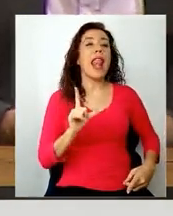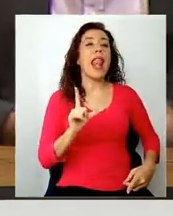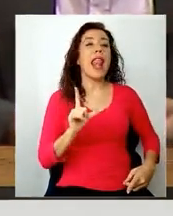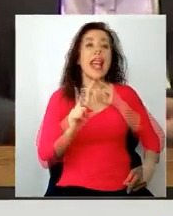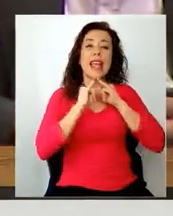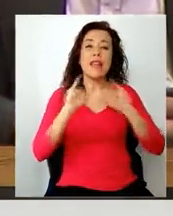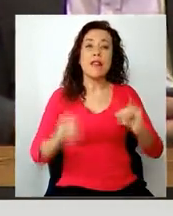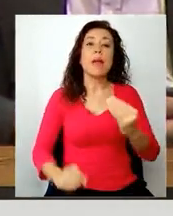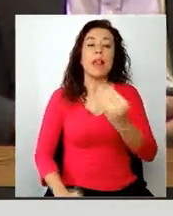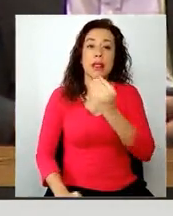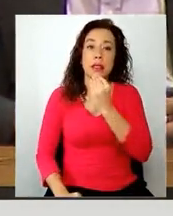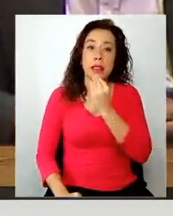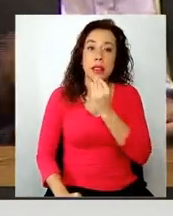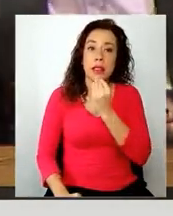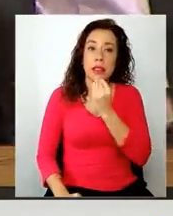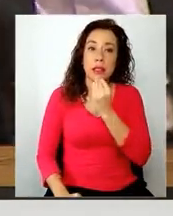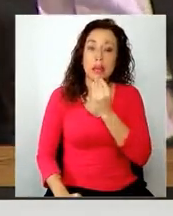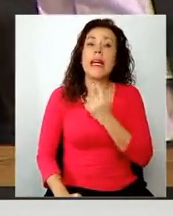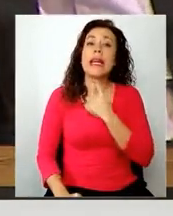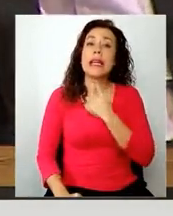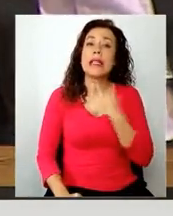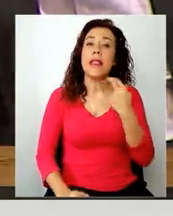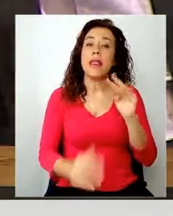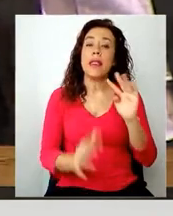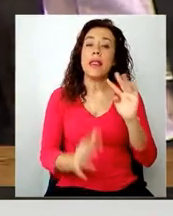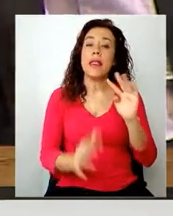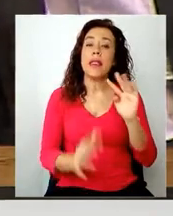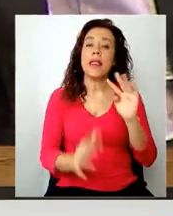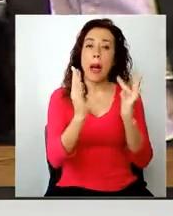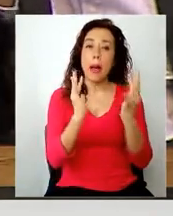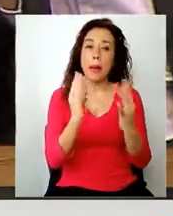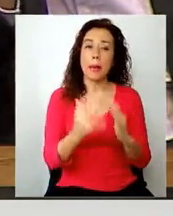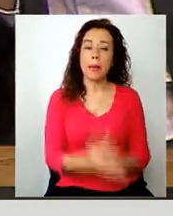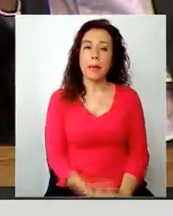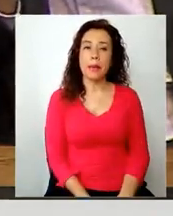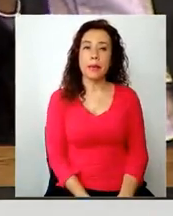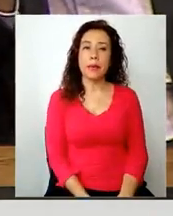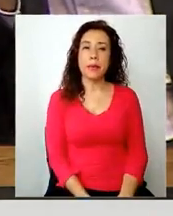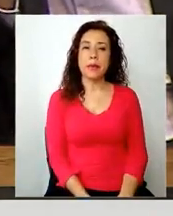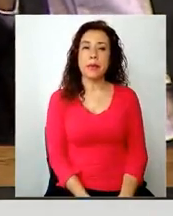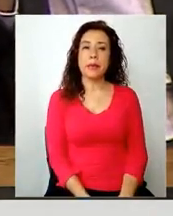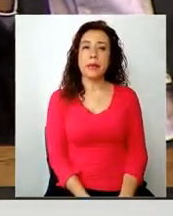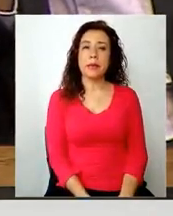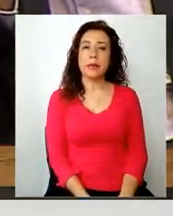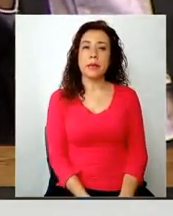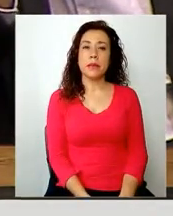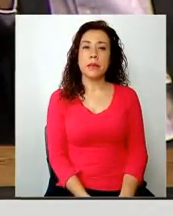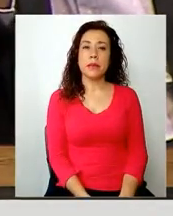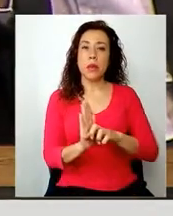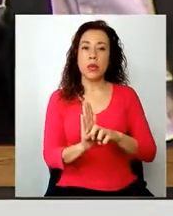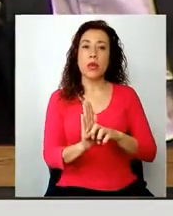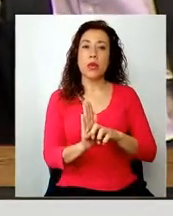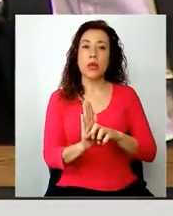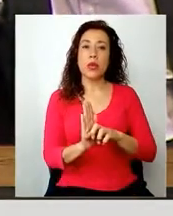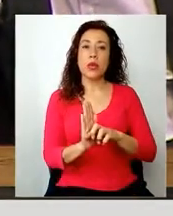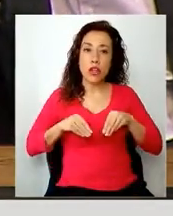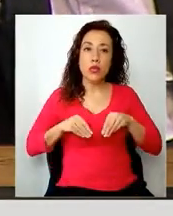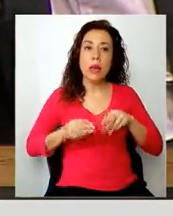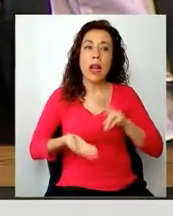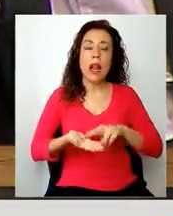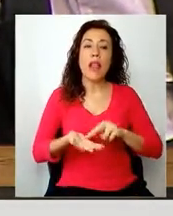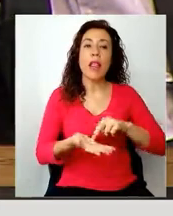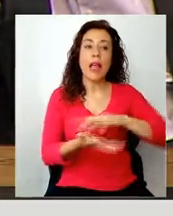es de interés de medio ambiente es una un proyecto que se hace cargo de la crisis de contaminación